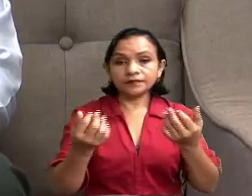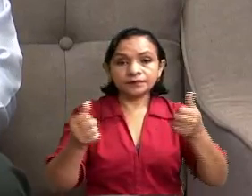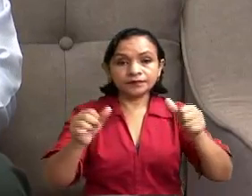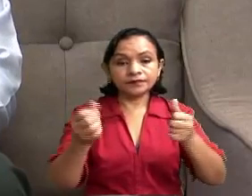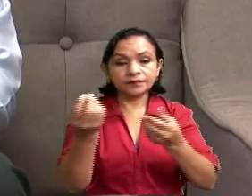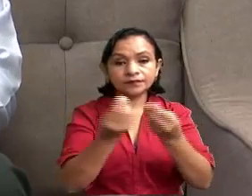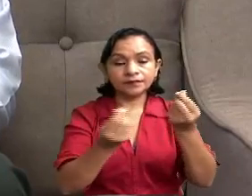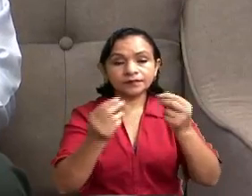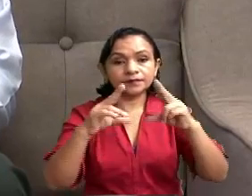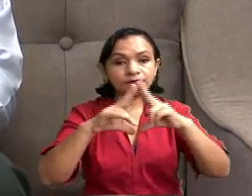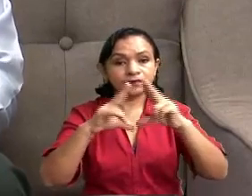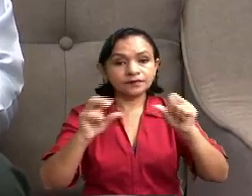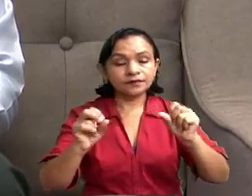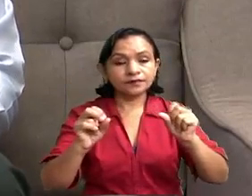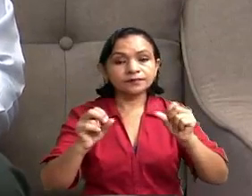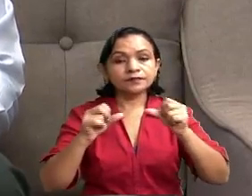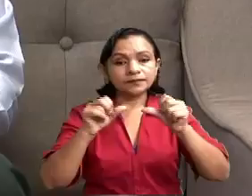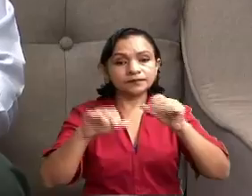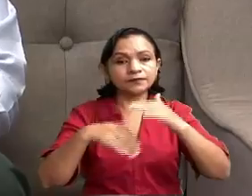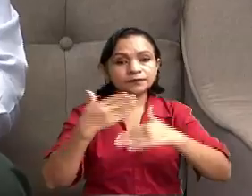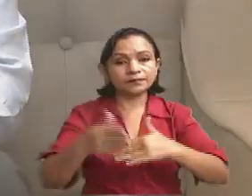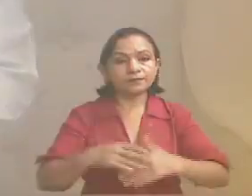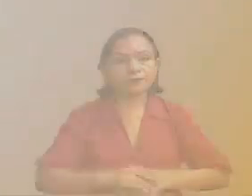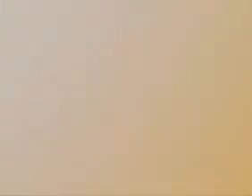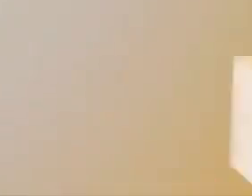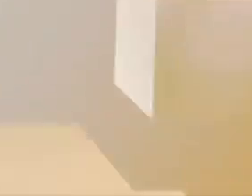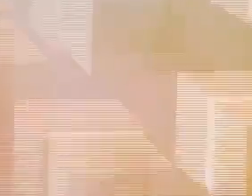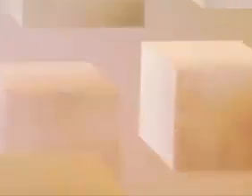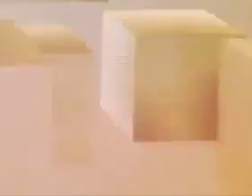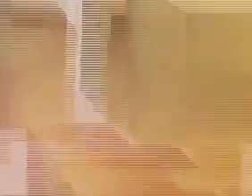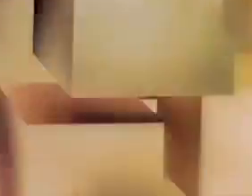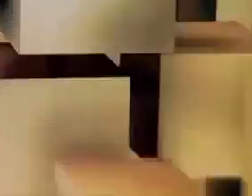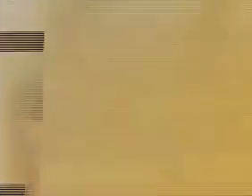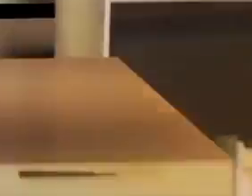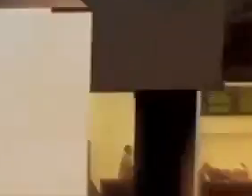la economía nicaragüense. Ya volvemos.